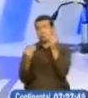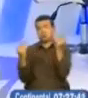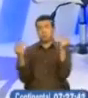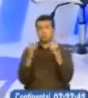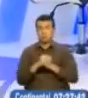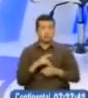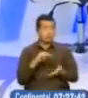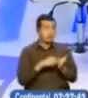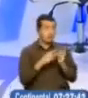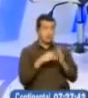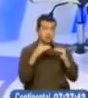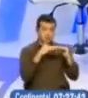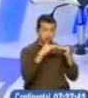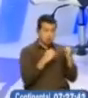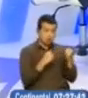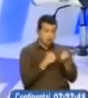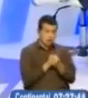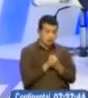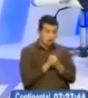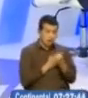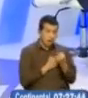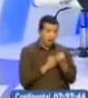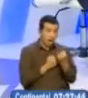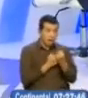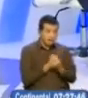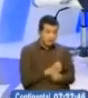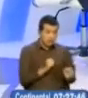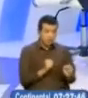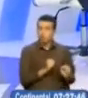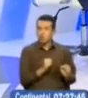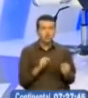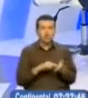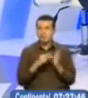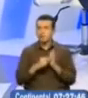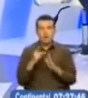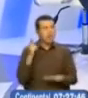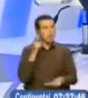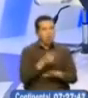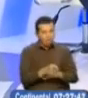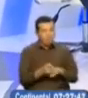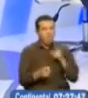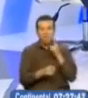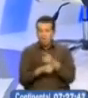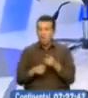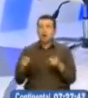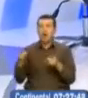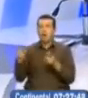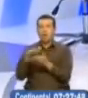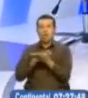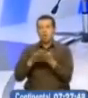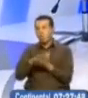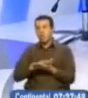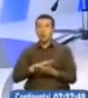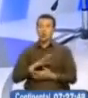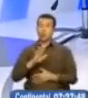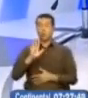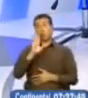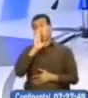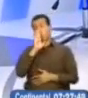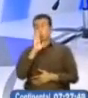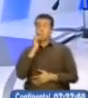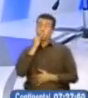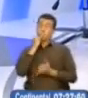sea, no se trata de salvar la democracia, se trata es de imponer entonces volver a la sociedad mi moral. Mental. Sí, sí, volver a la lógica moralizante y volver a la